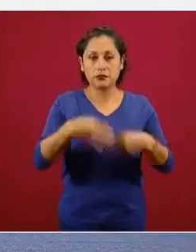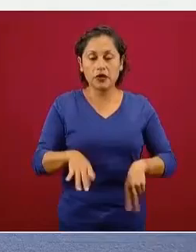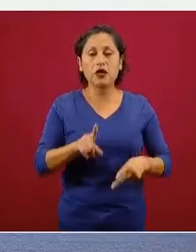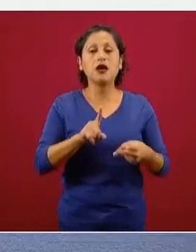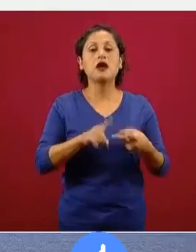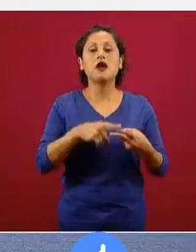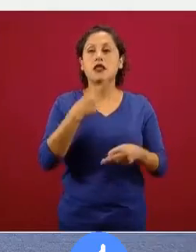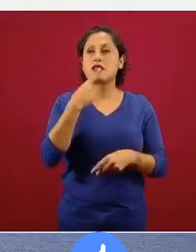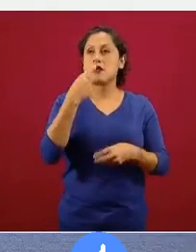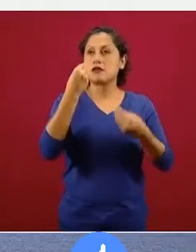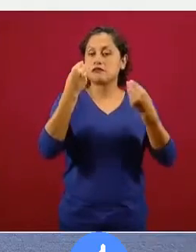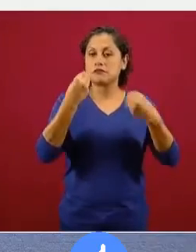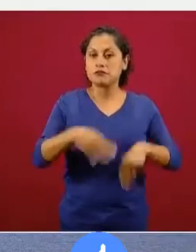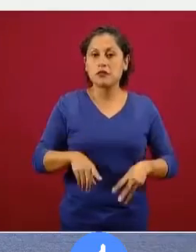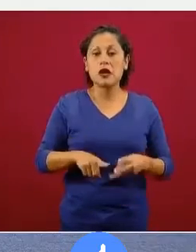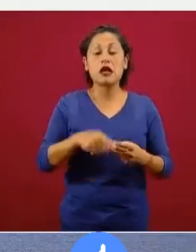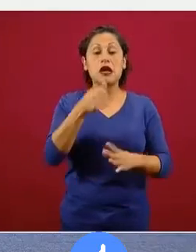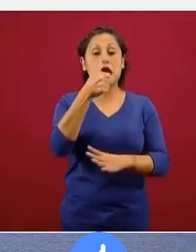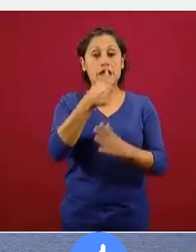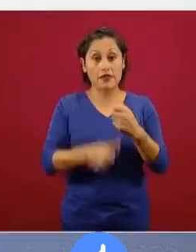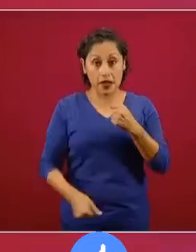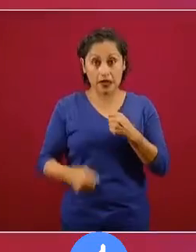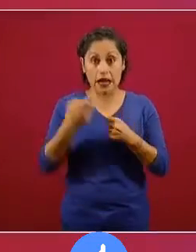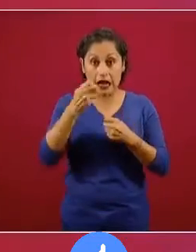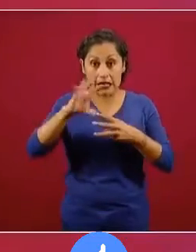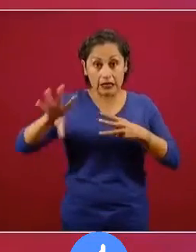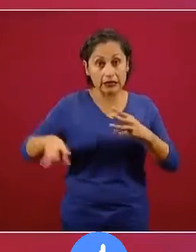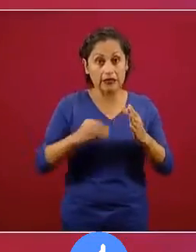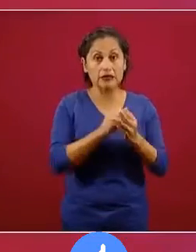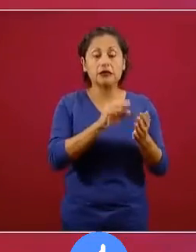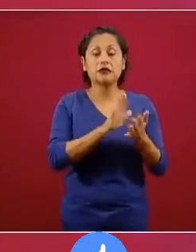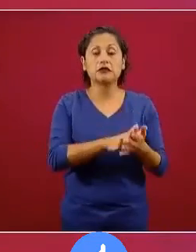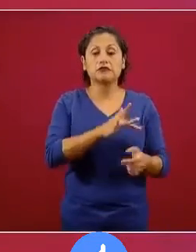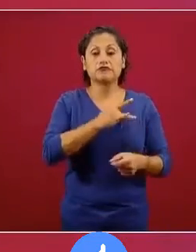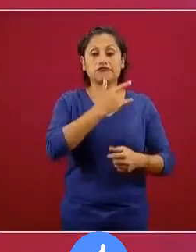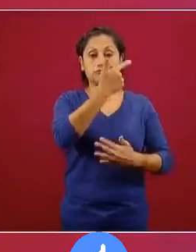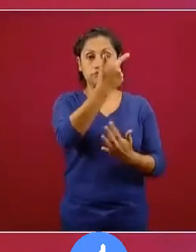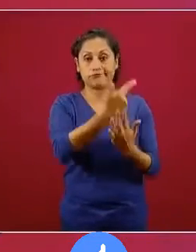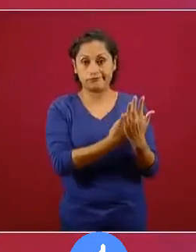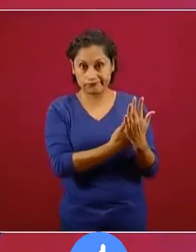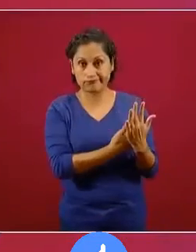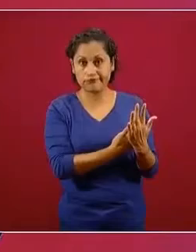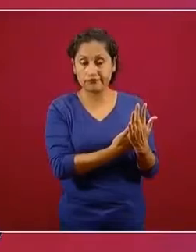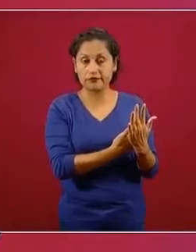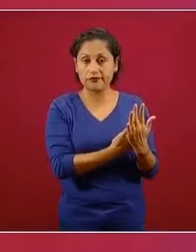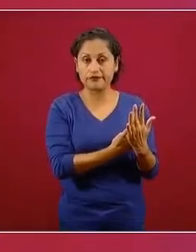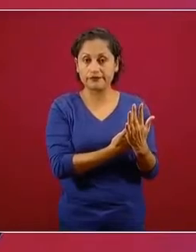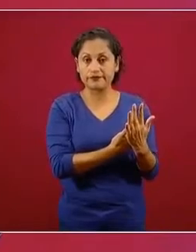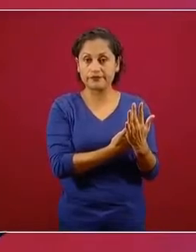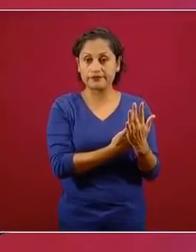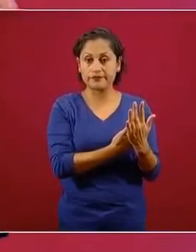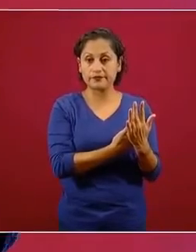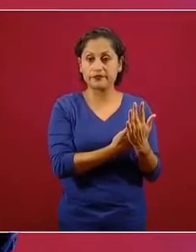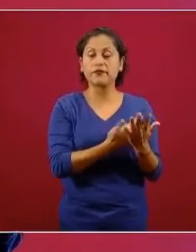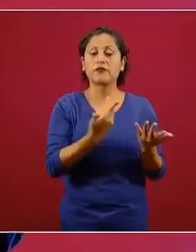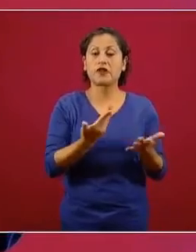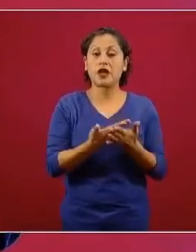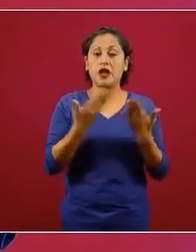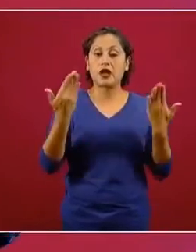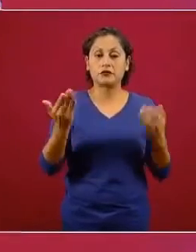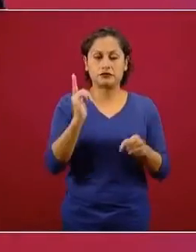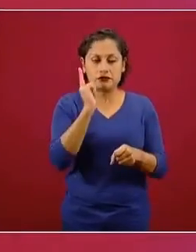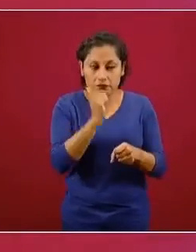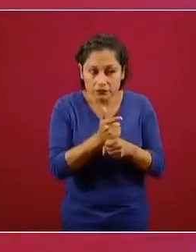diarrea, y en la nueva definición no se requiere tener al menos 2 condiciones